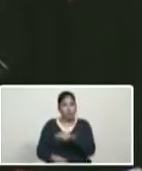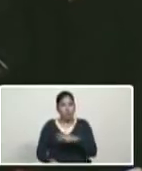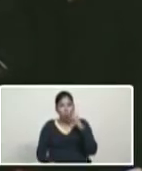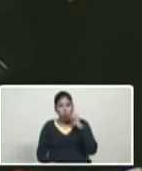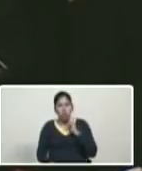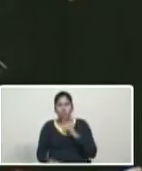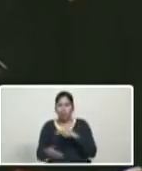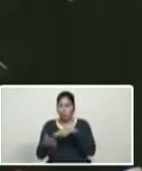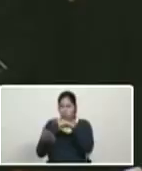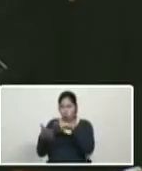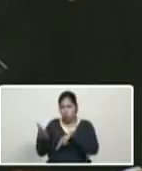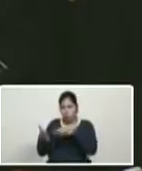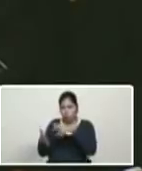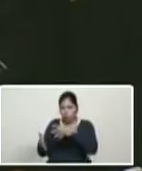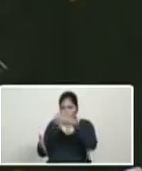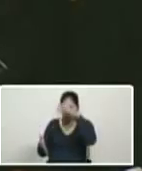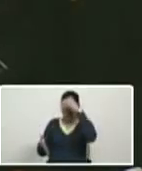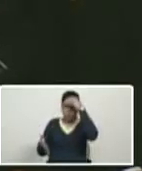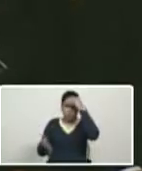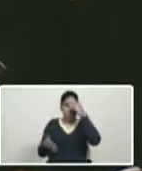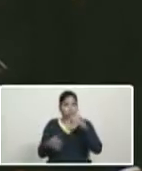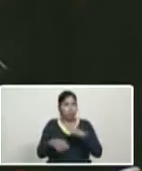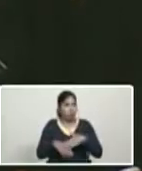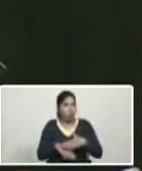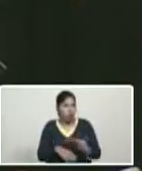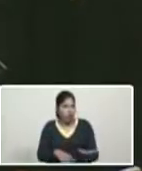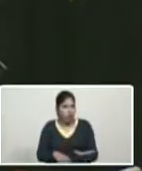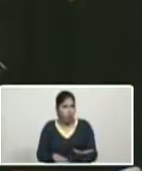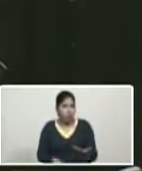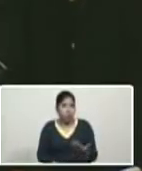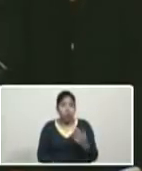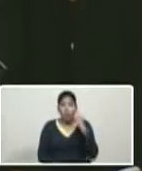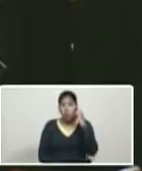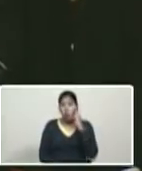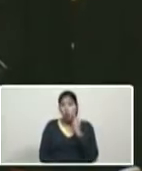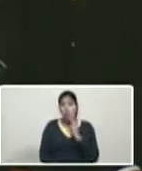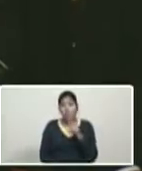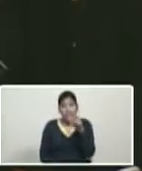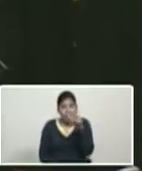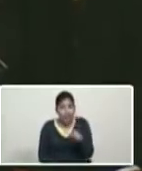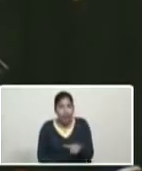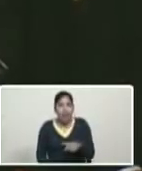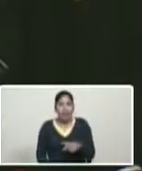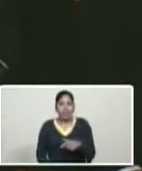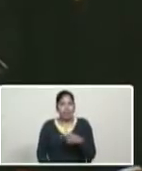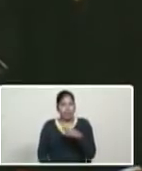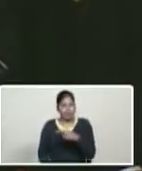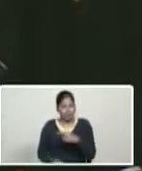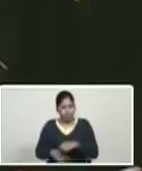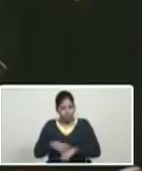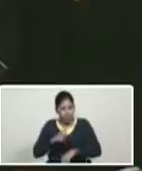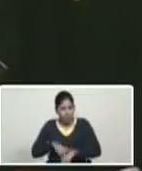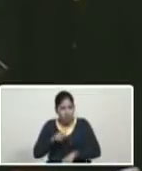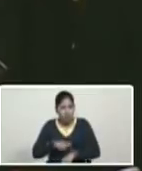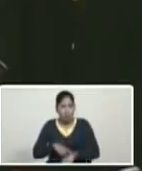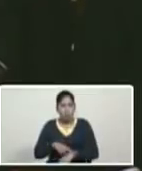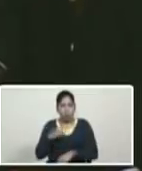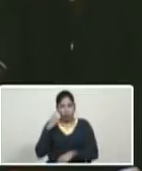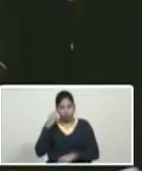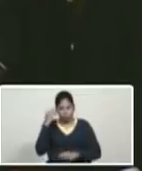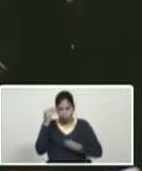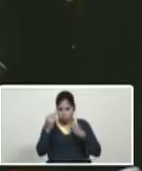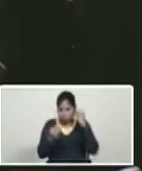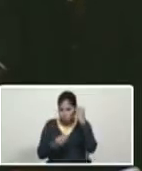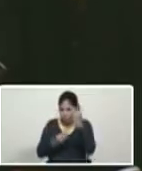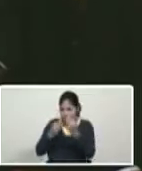porque fue un discurso que Bolívar fue macerando en el concepto, en la